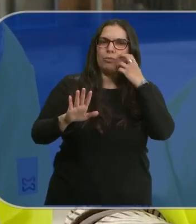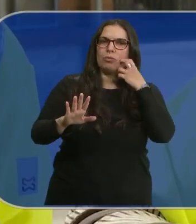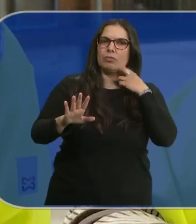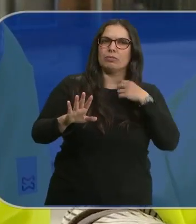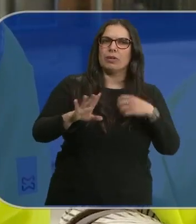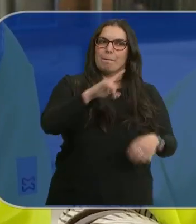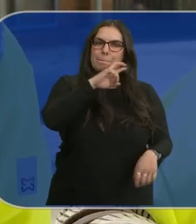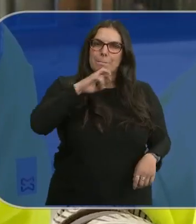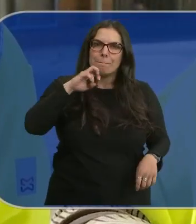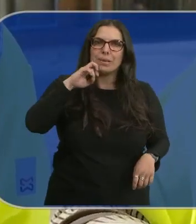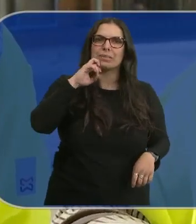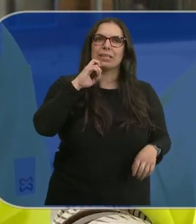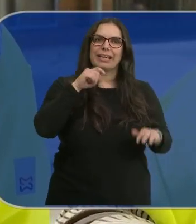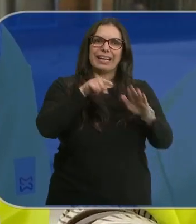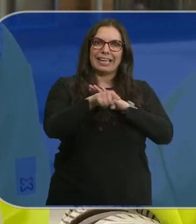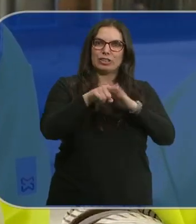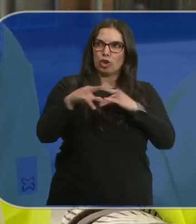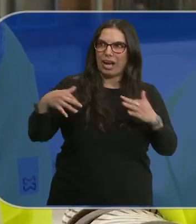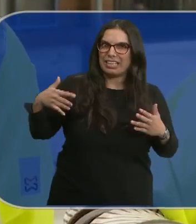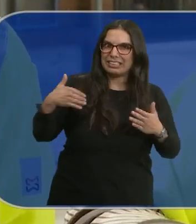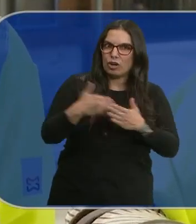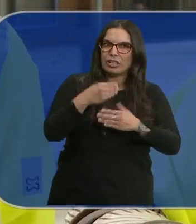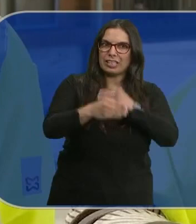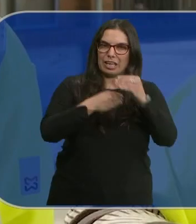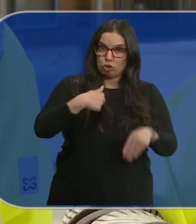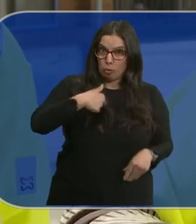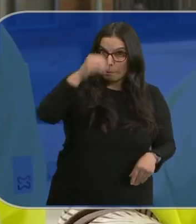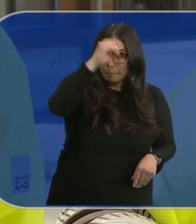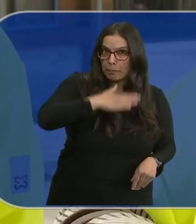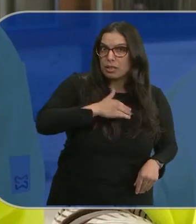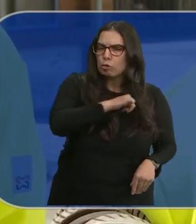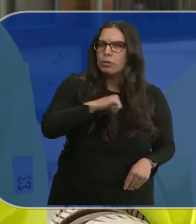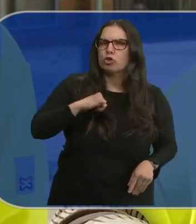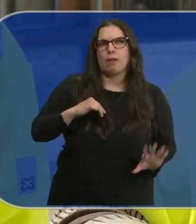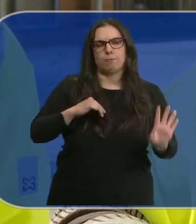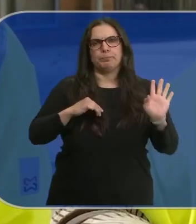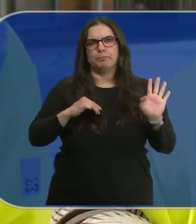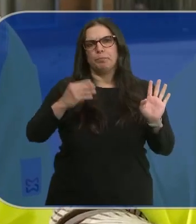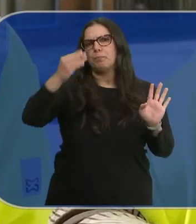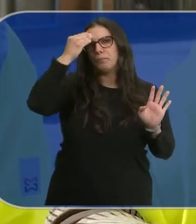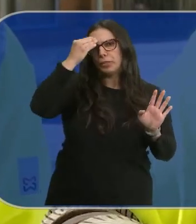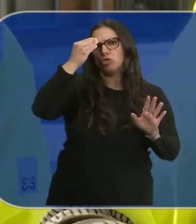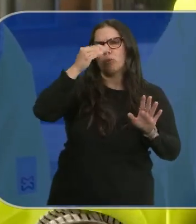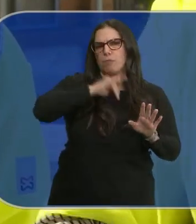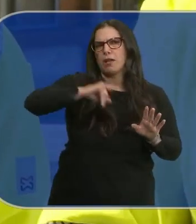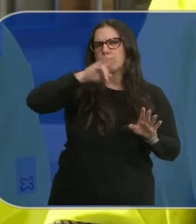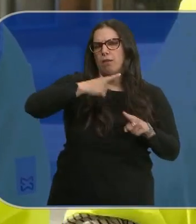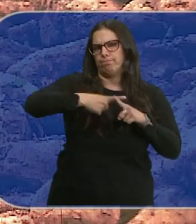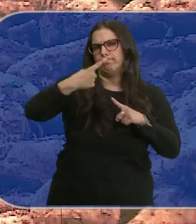las azucareras que se han mantenido con la gestión que se ha llevado, personalmente creo que ha habido bastantes cosas mal